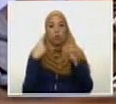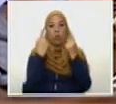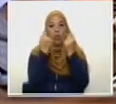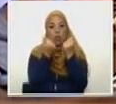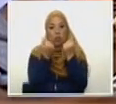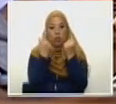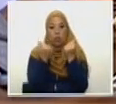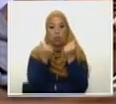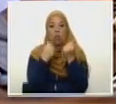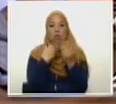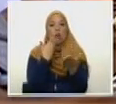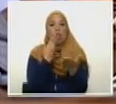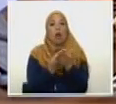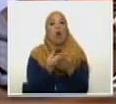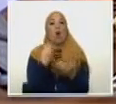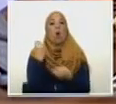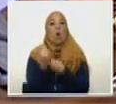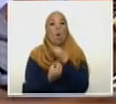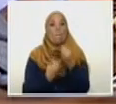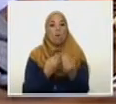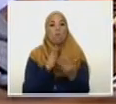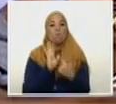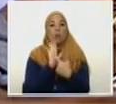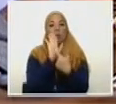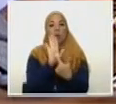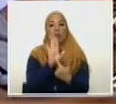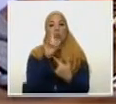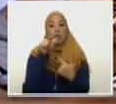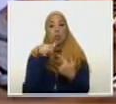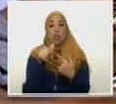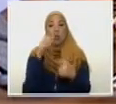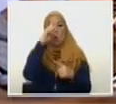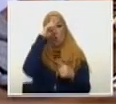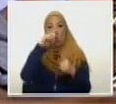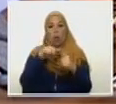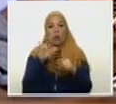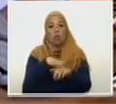económicos financieros, cuyo eje central sigue siendo la defensa